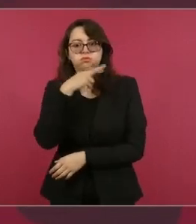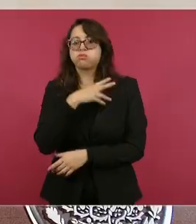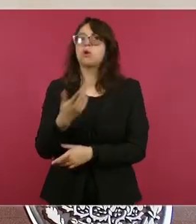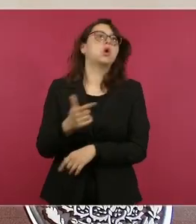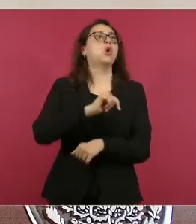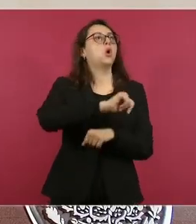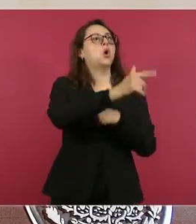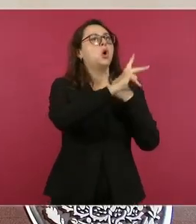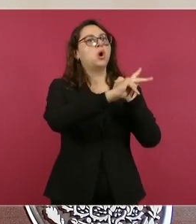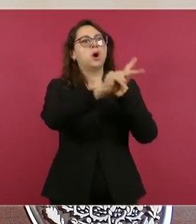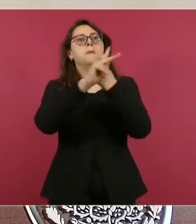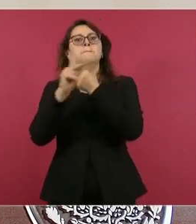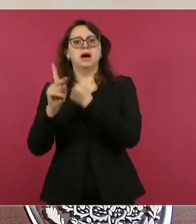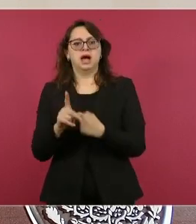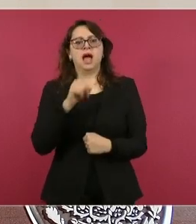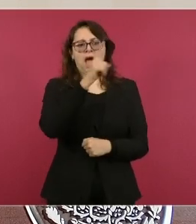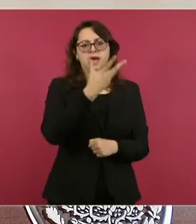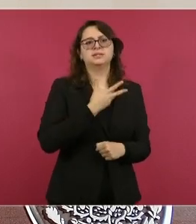tarea.